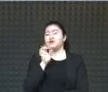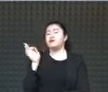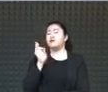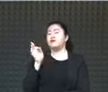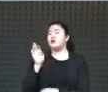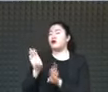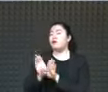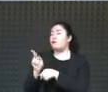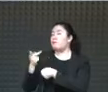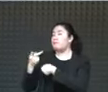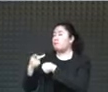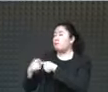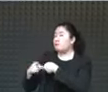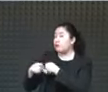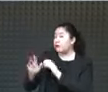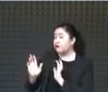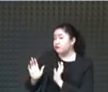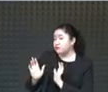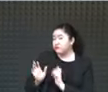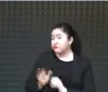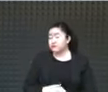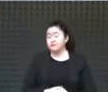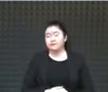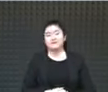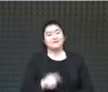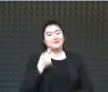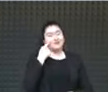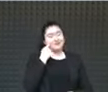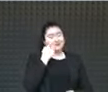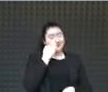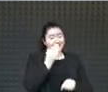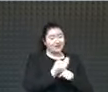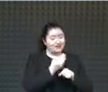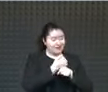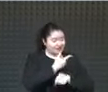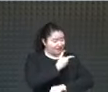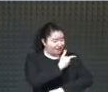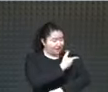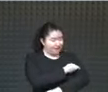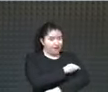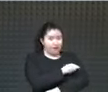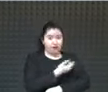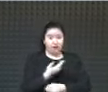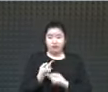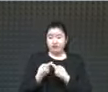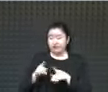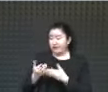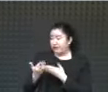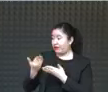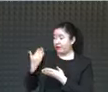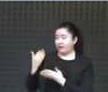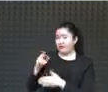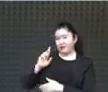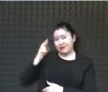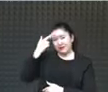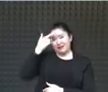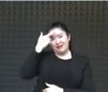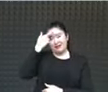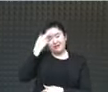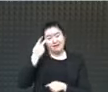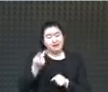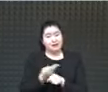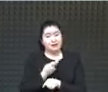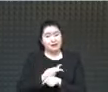Pues estamos en una condición distinta hoy con la vacunación. Recuerden que la mayor vulnerabilidad en el COVID-19 está en las